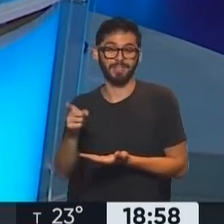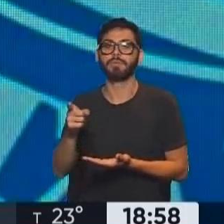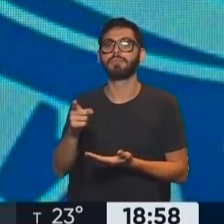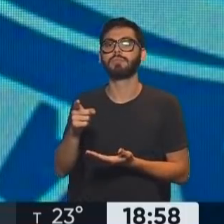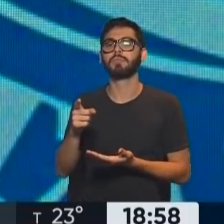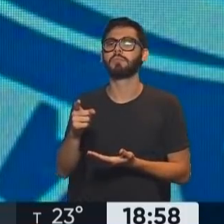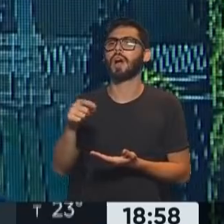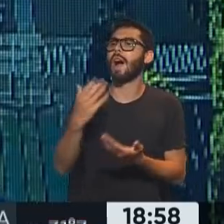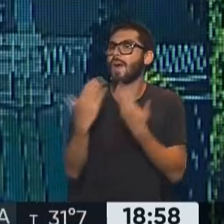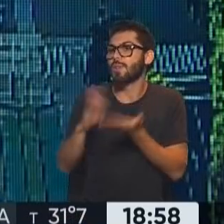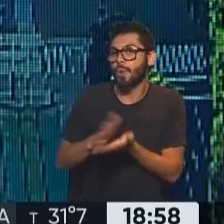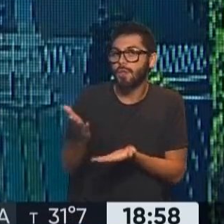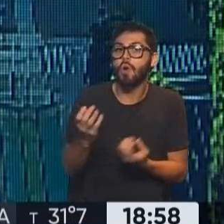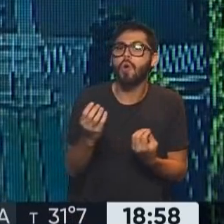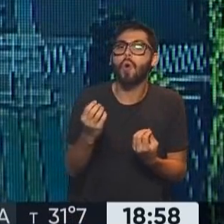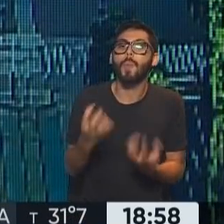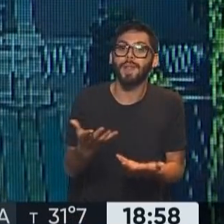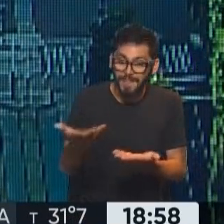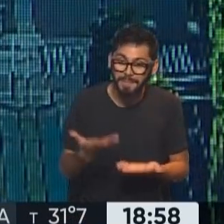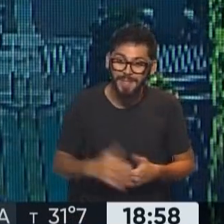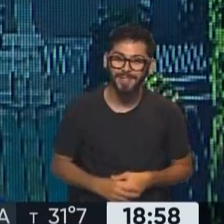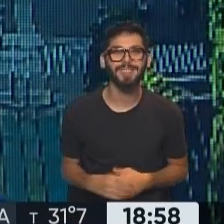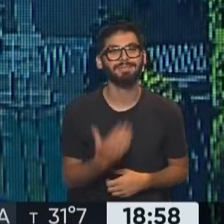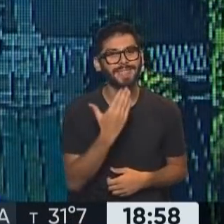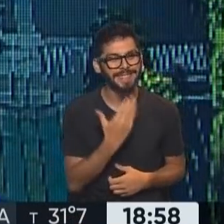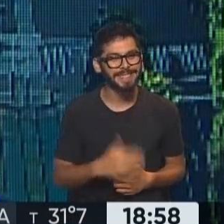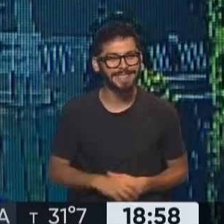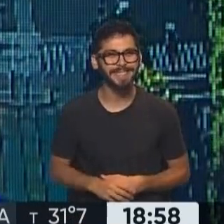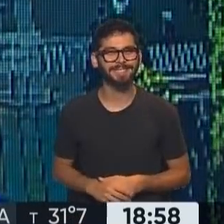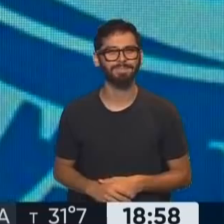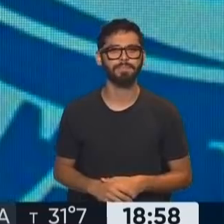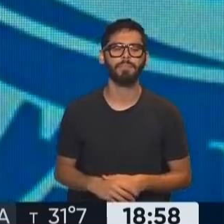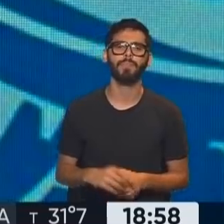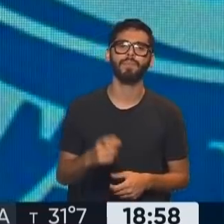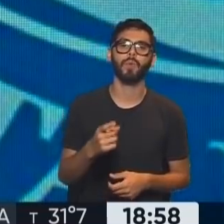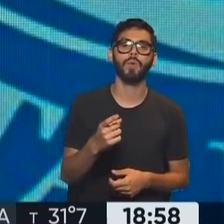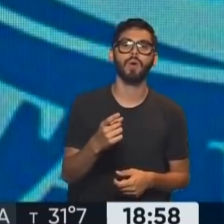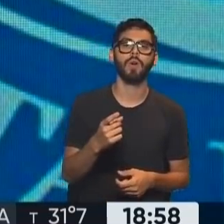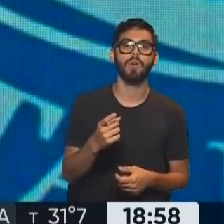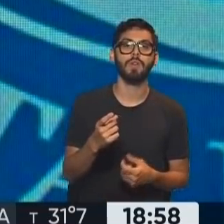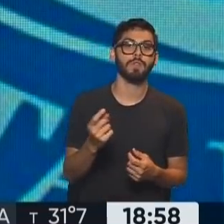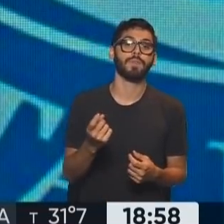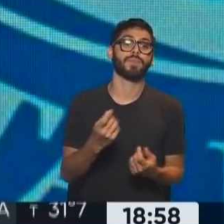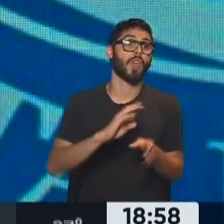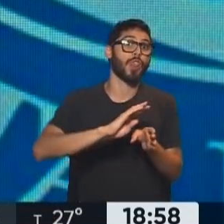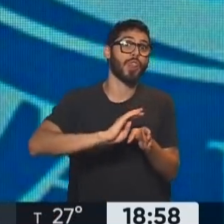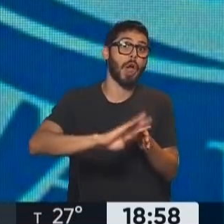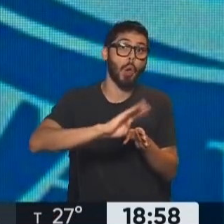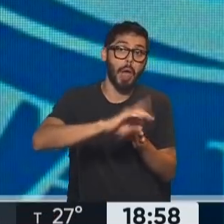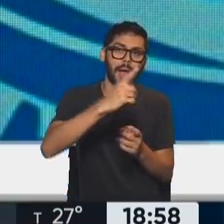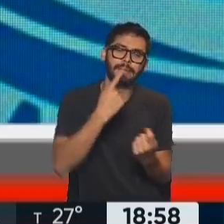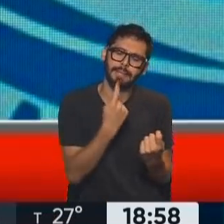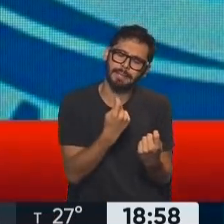poco de todo esto. Guido, ¿cómo estás? ¿Cómo Buenas están? tardes, bienvenido. Gracias. Decíamos que obviamente la renegociación con la deuda es algo que